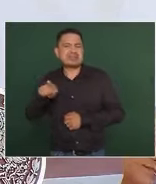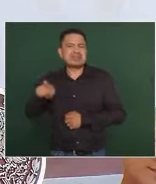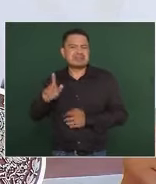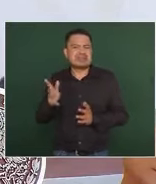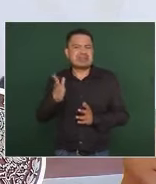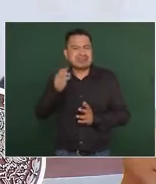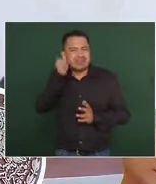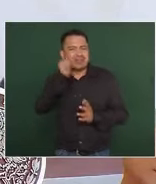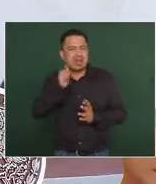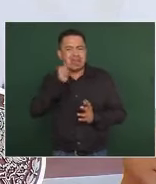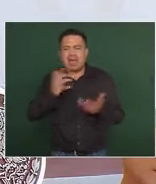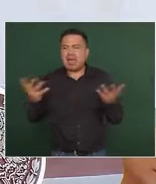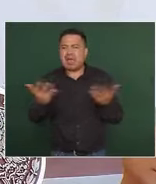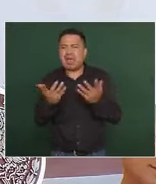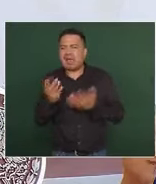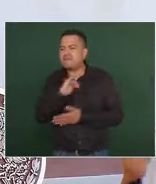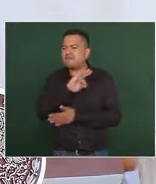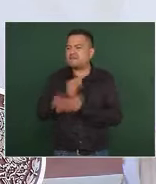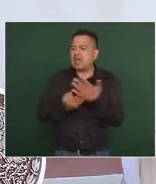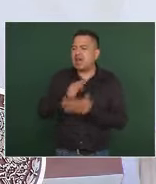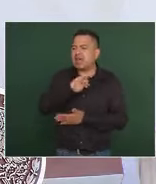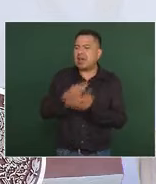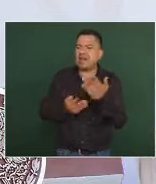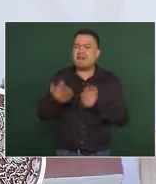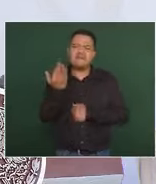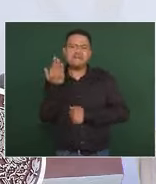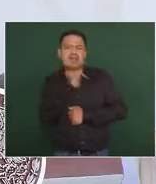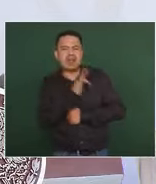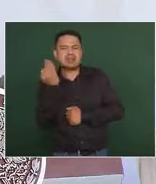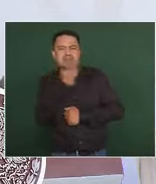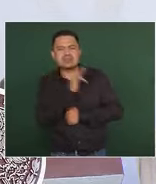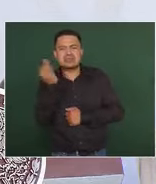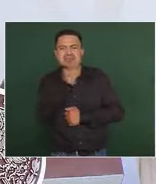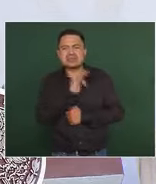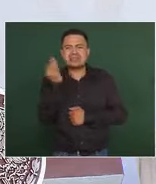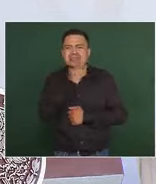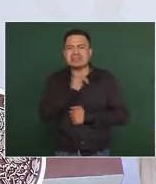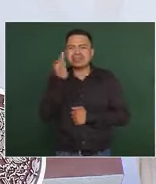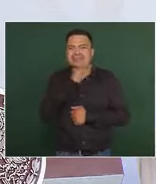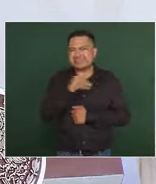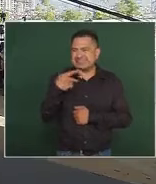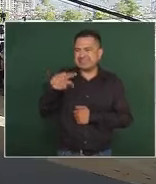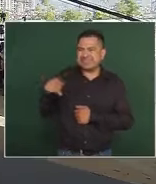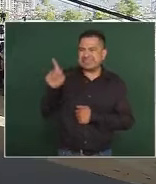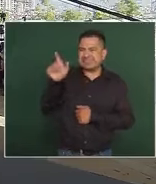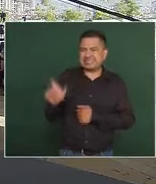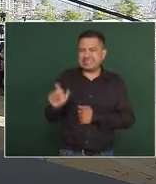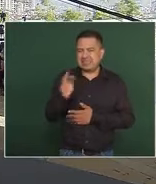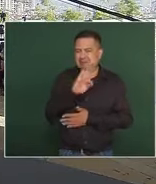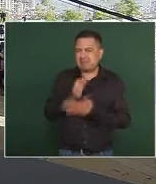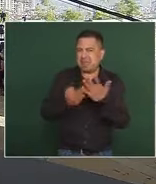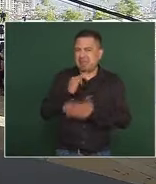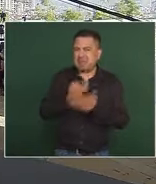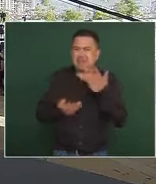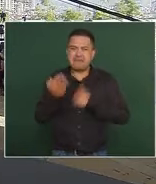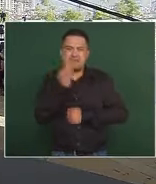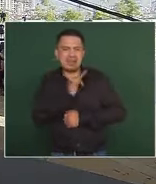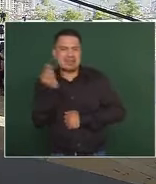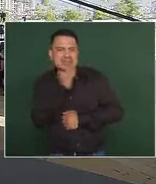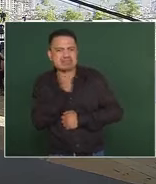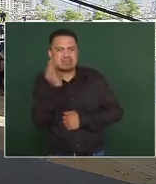dedican a elaborar facturas falsas, los famosos factureros.